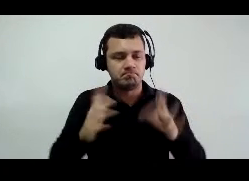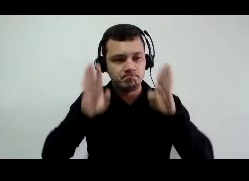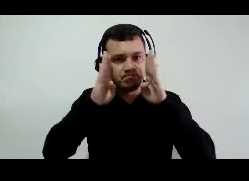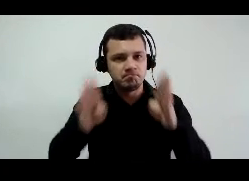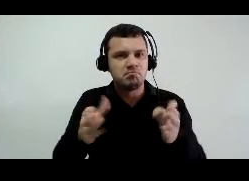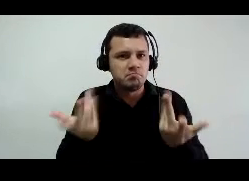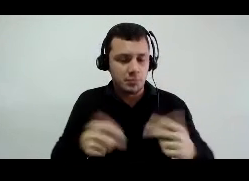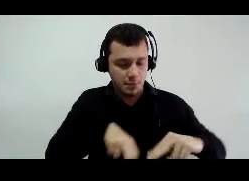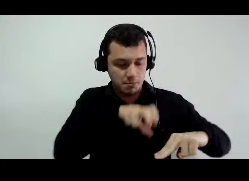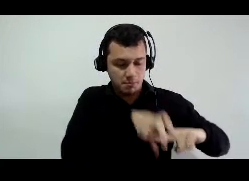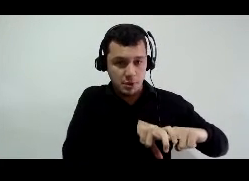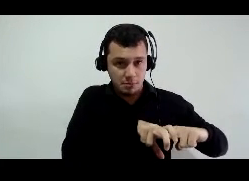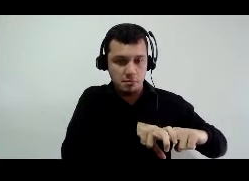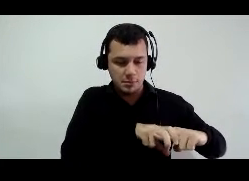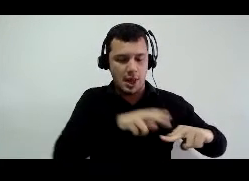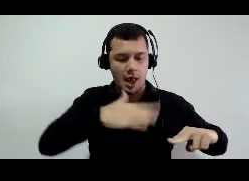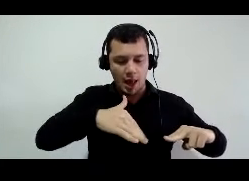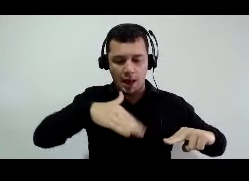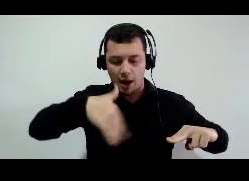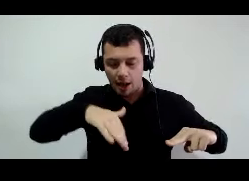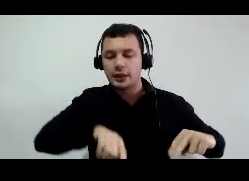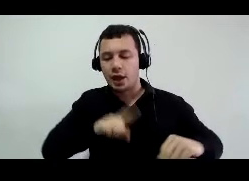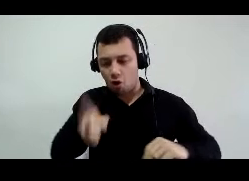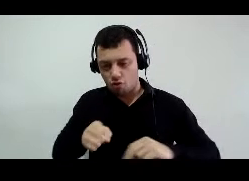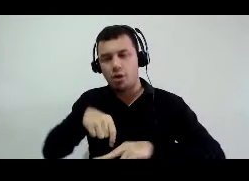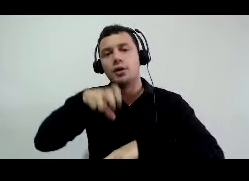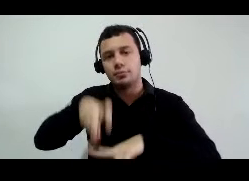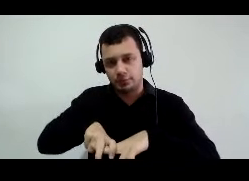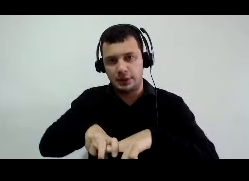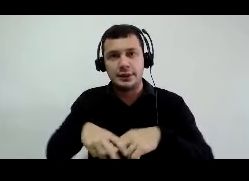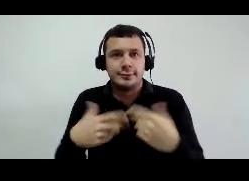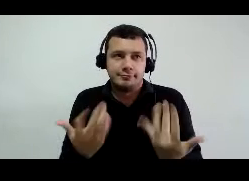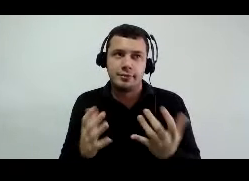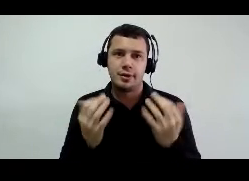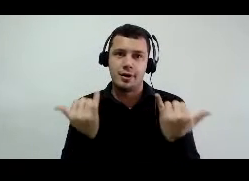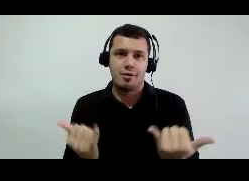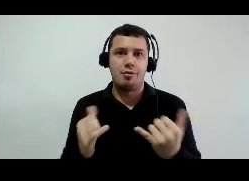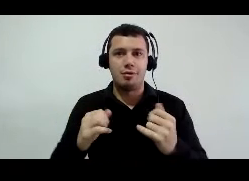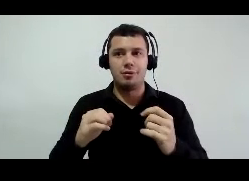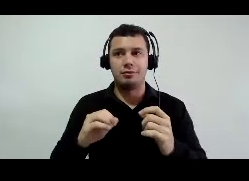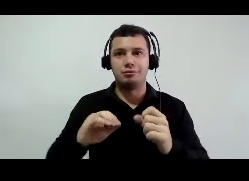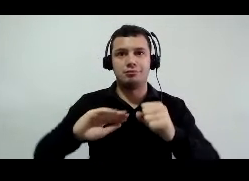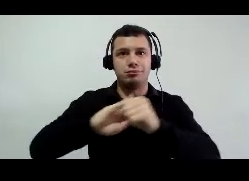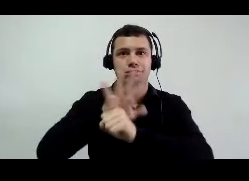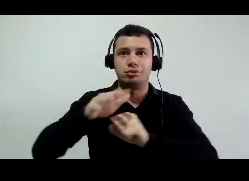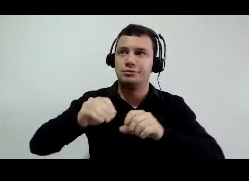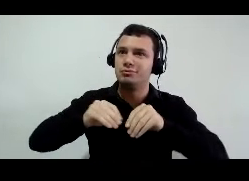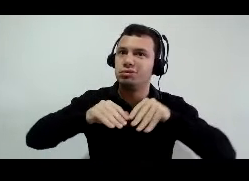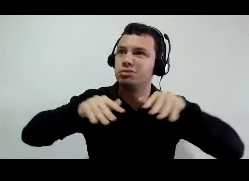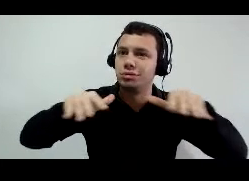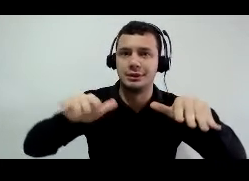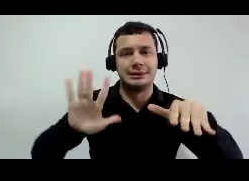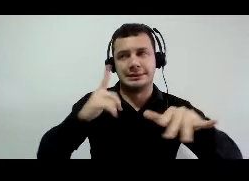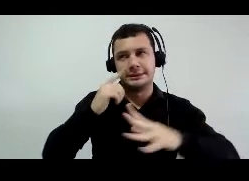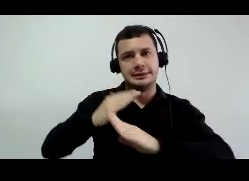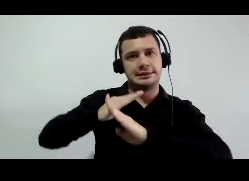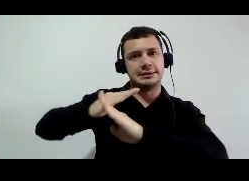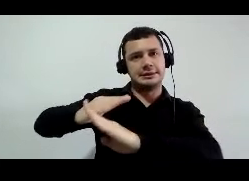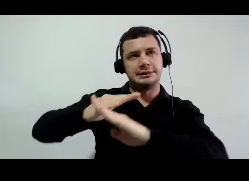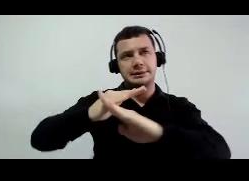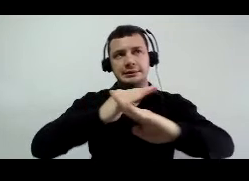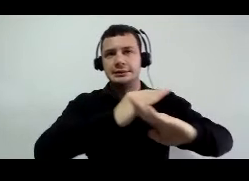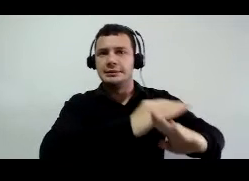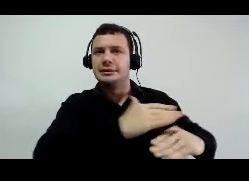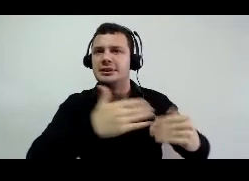de acuerdo a la etapa en la que estamos actualmente de esta pandemia, para evitar que las personas se